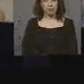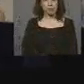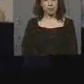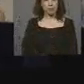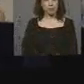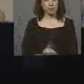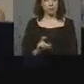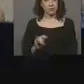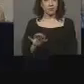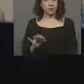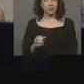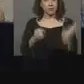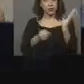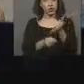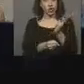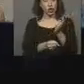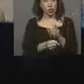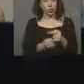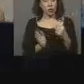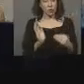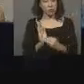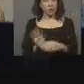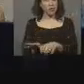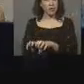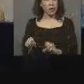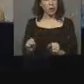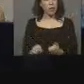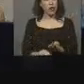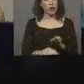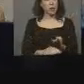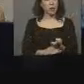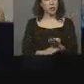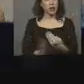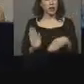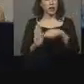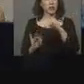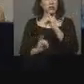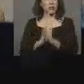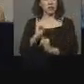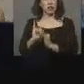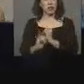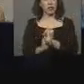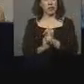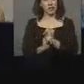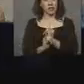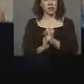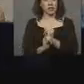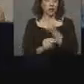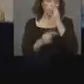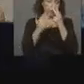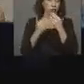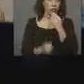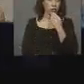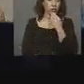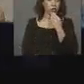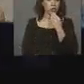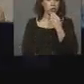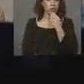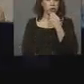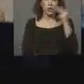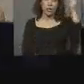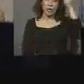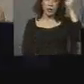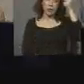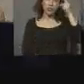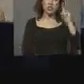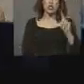delito de tortura contemplado se ajusta a lo requerido por los estándares internacionales, considerando incluso la hipótesis